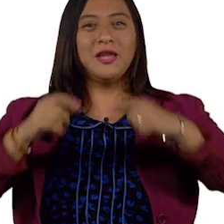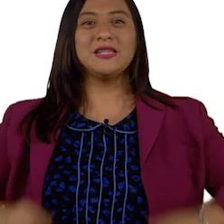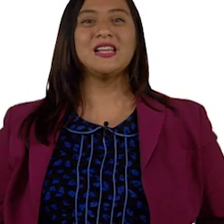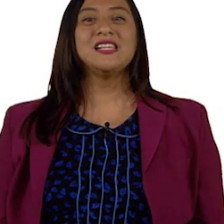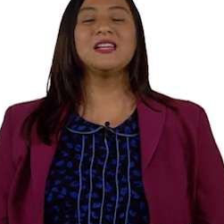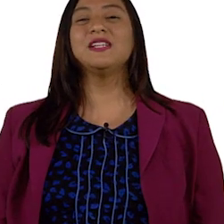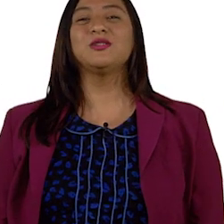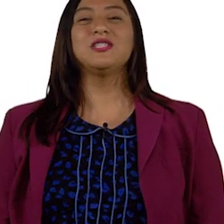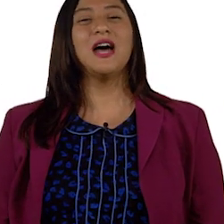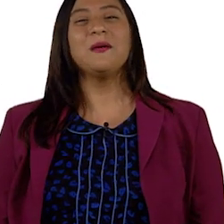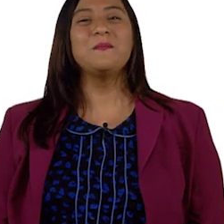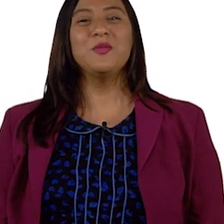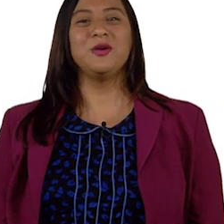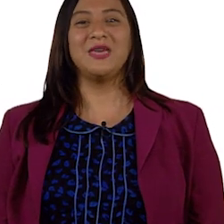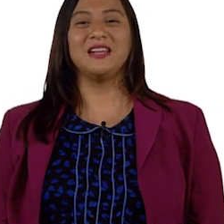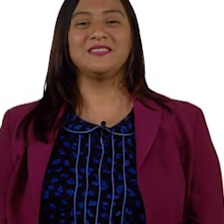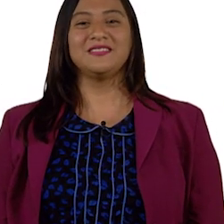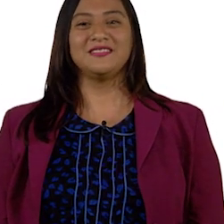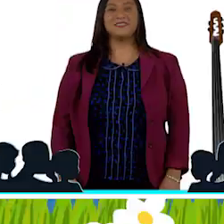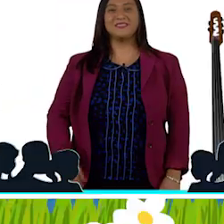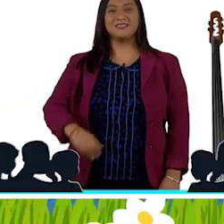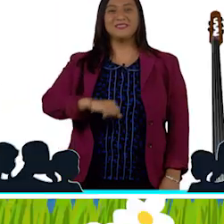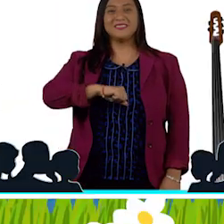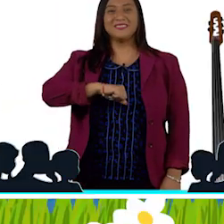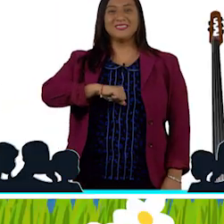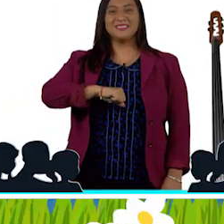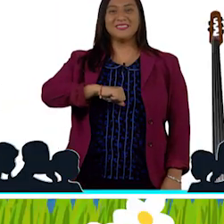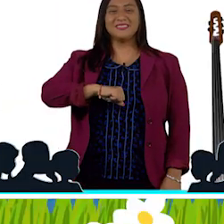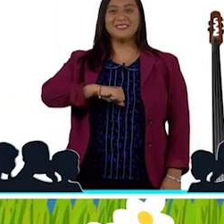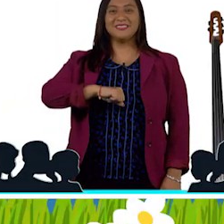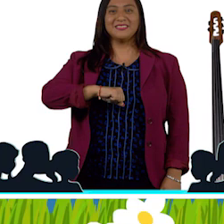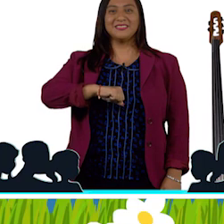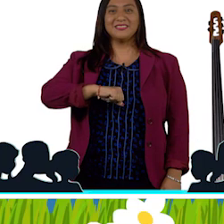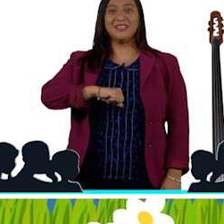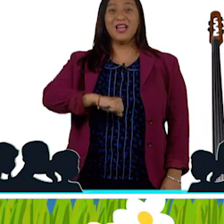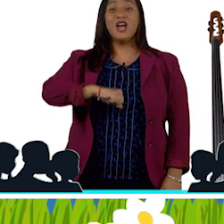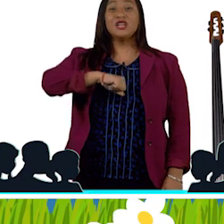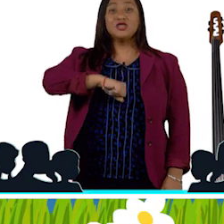Tú puedes, se va a escuchar muy bien.